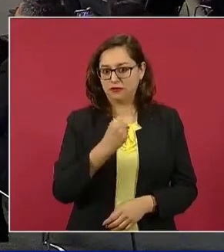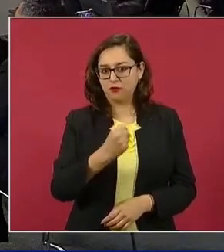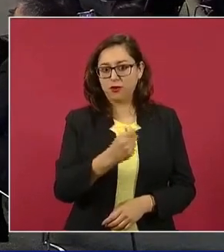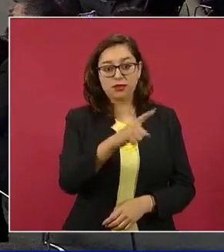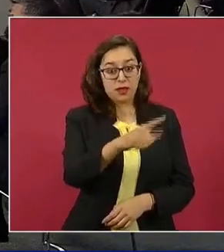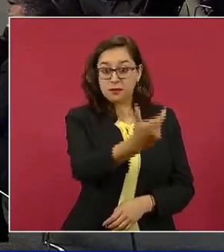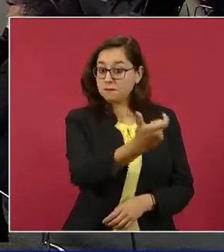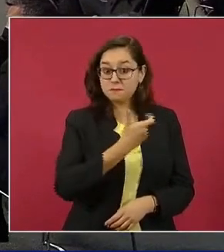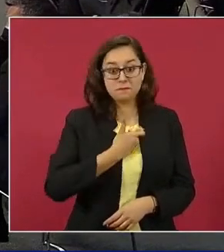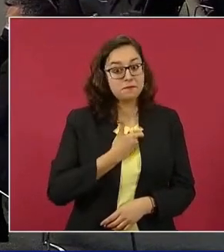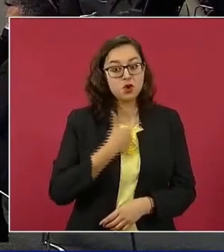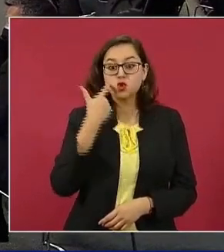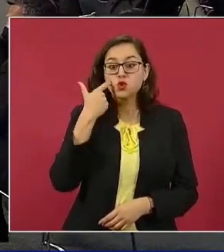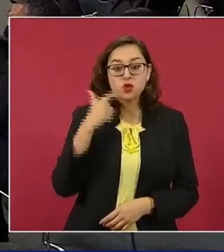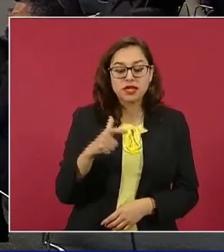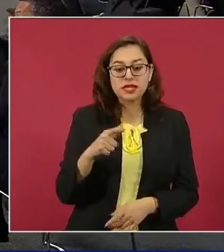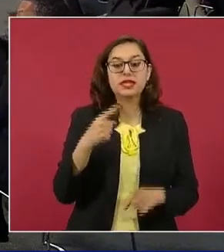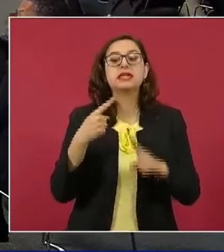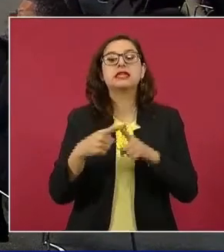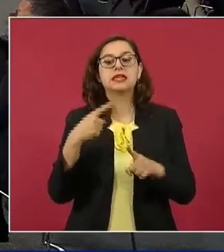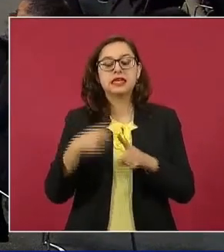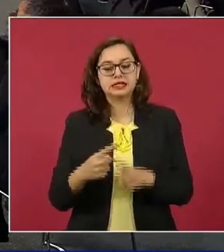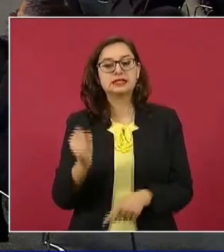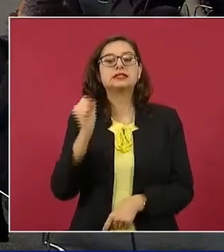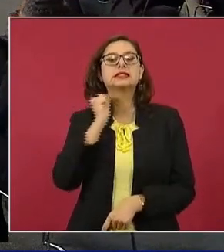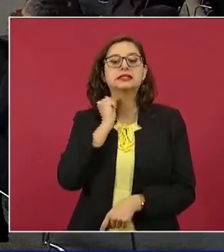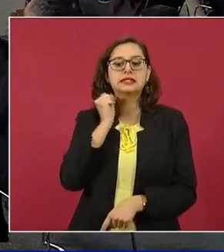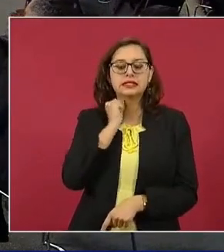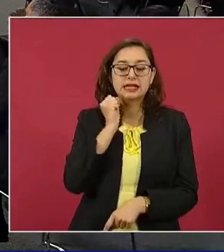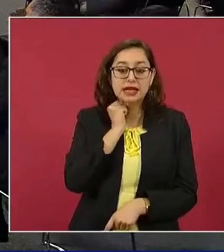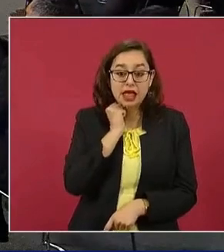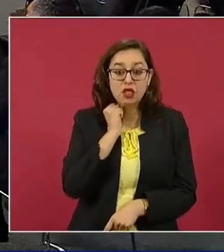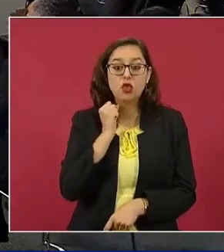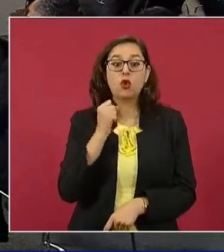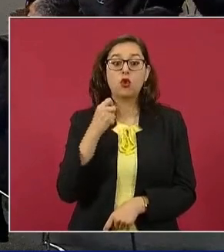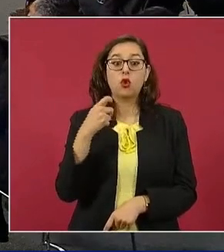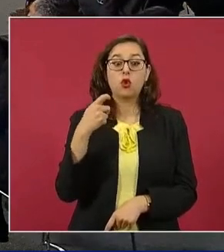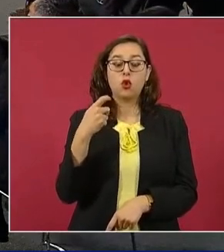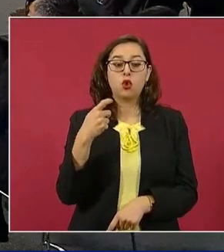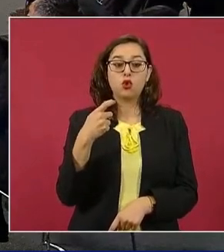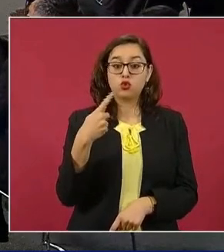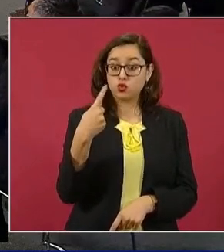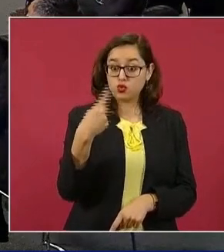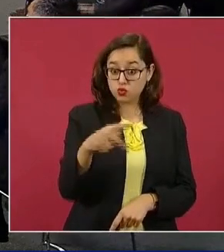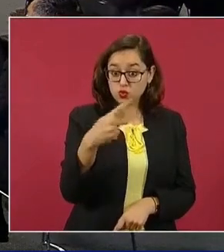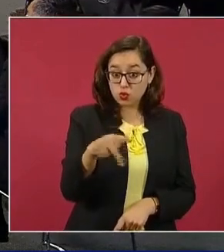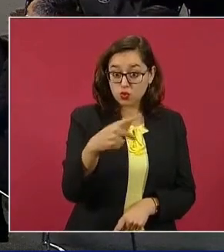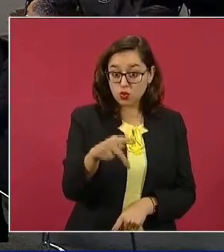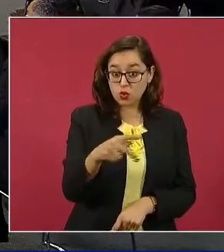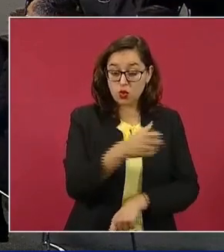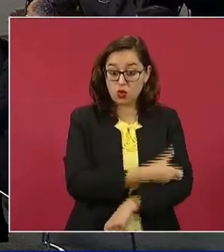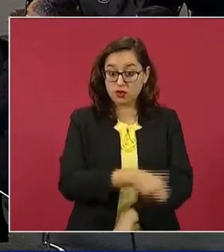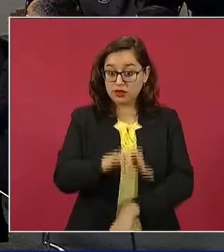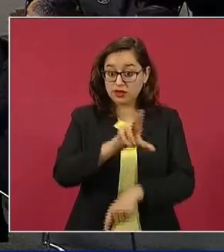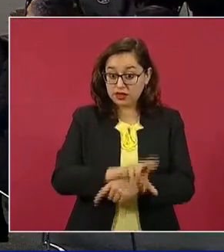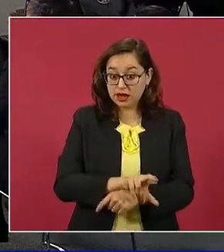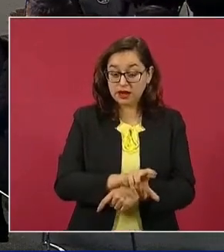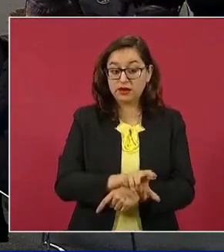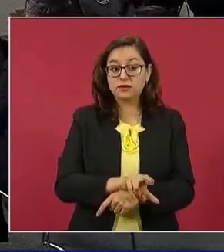porque se trata de su senador con licencia, de su super coordinador de delegaciones y